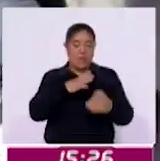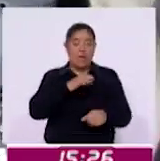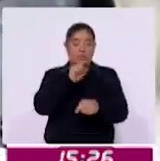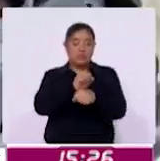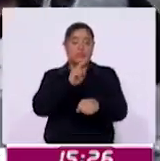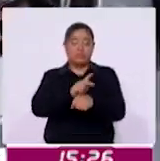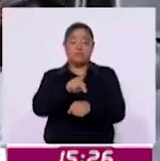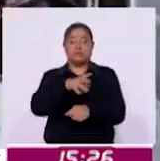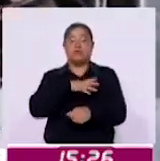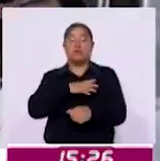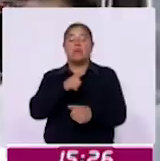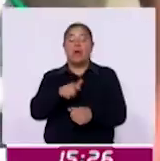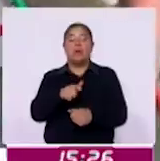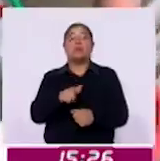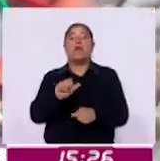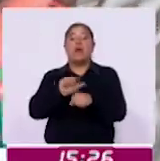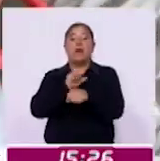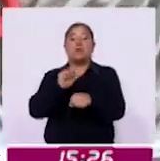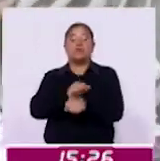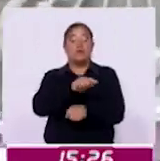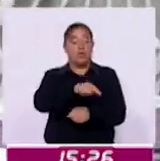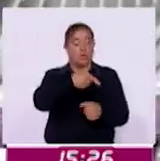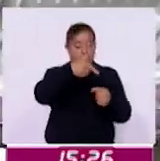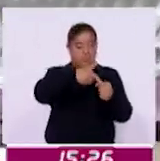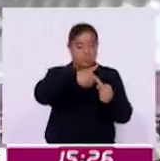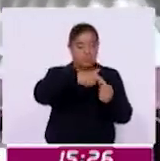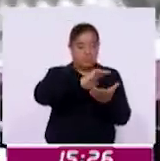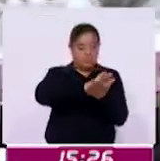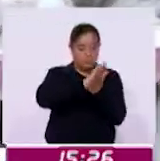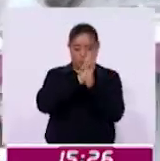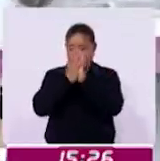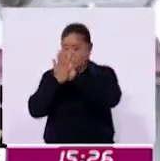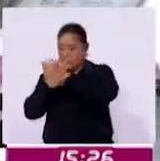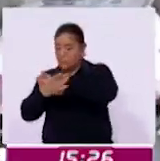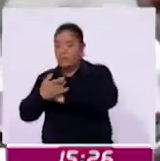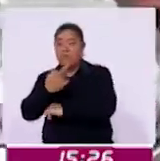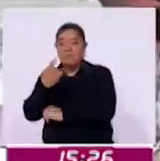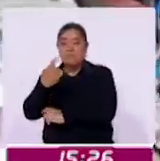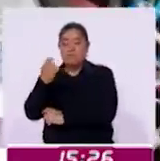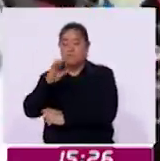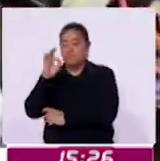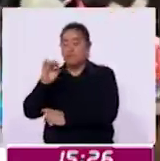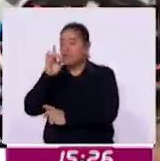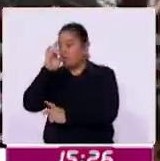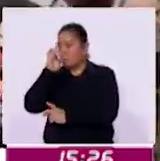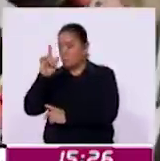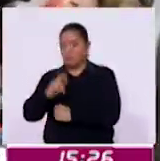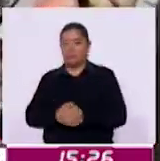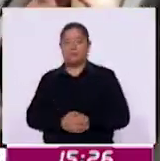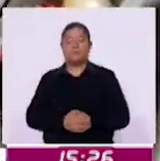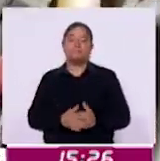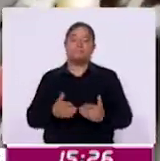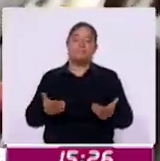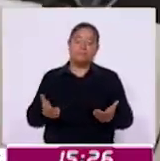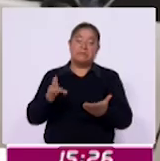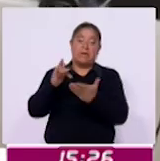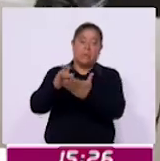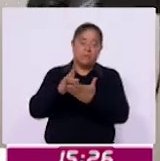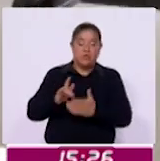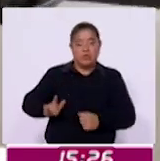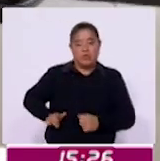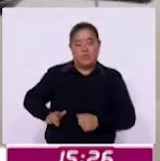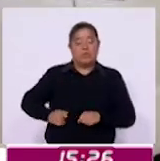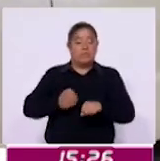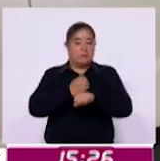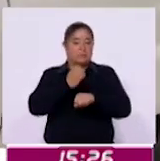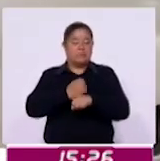supervisión de conversión de un automóvil de combustión interna a uno de 100% eléctrico. Gracias al apoyo del gobierno